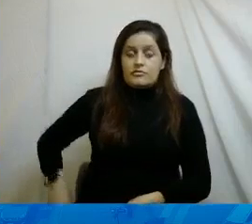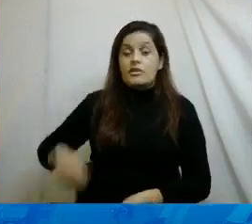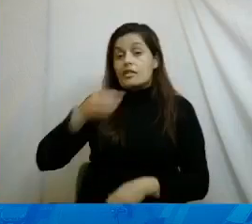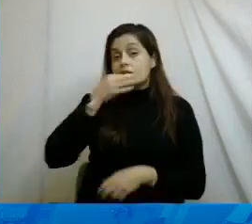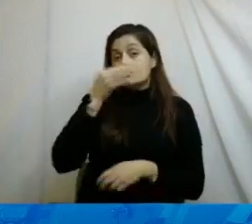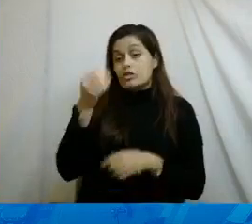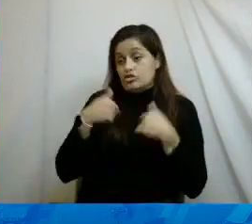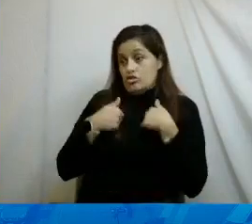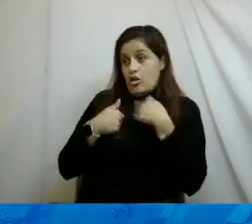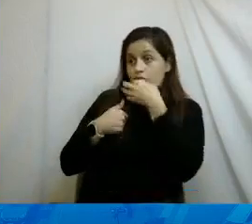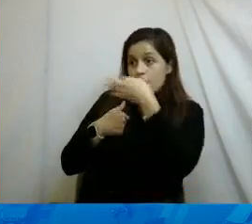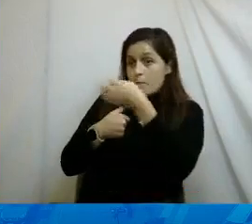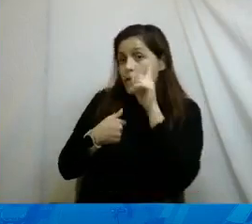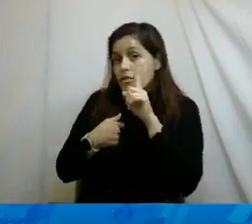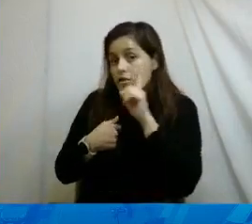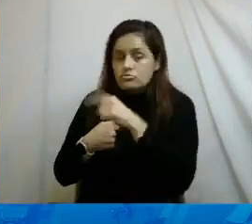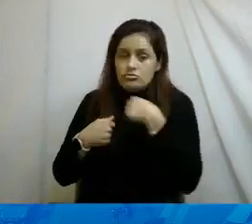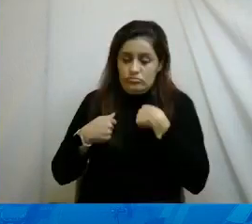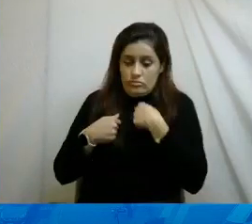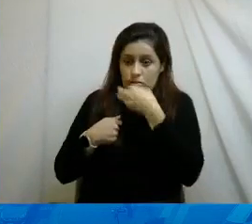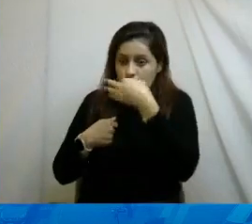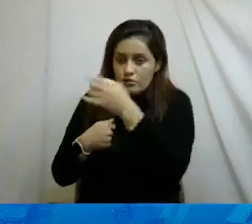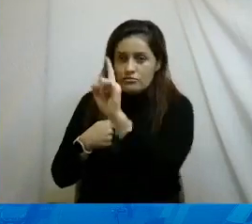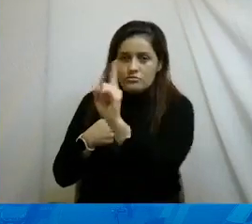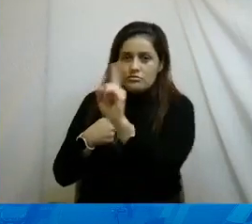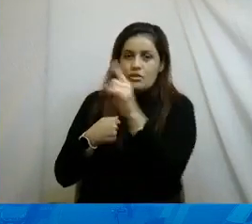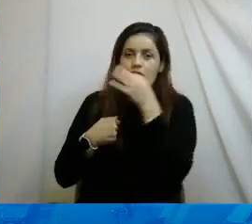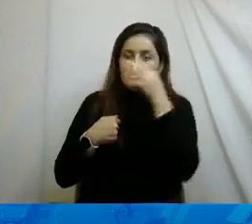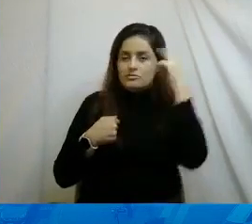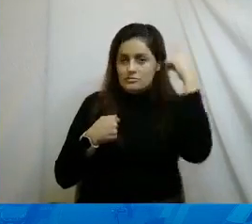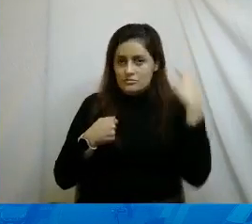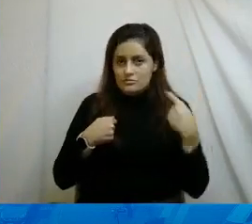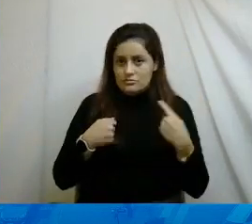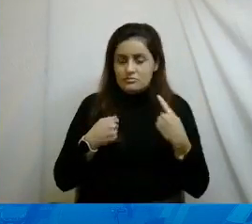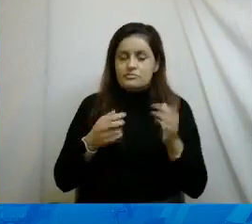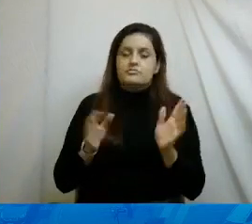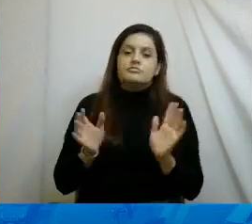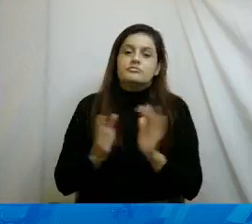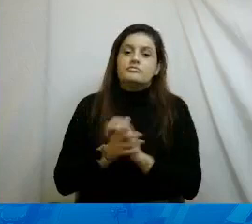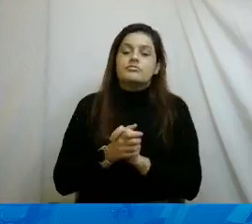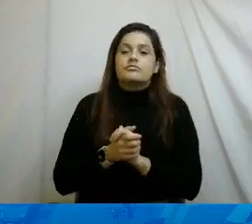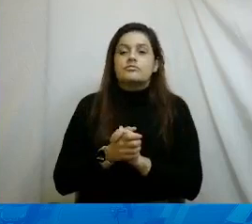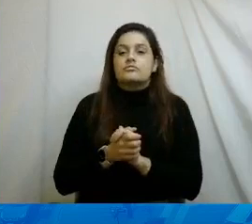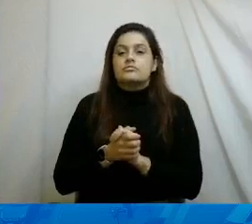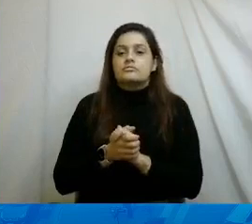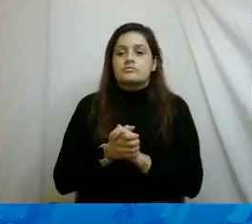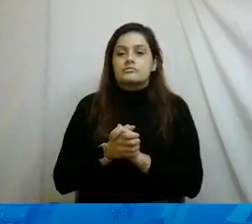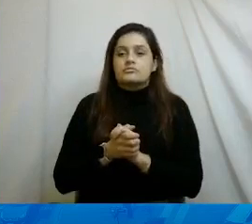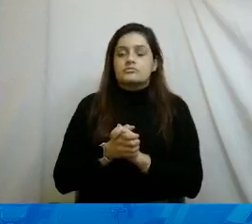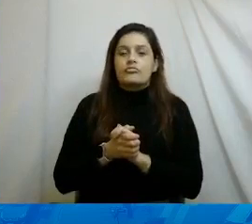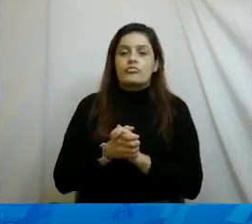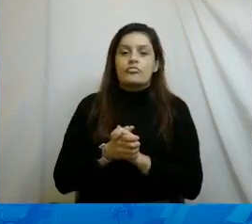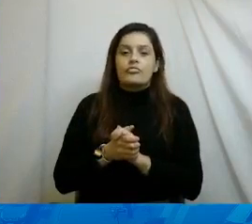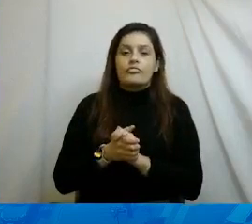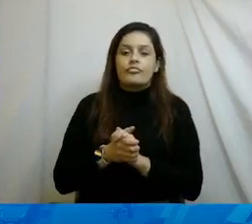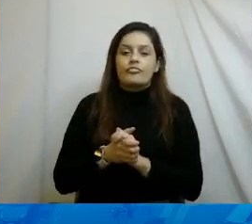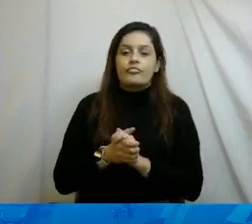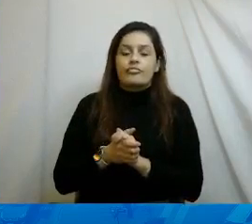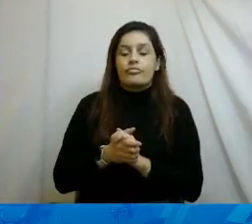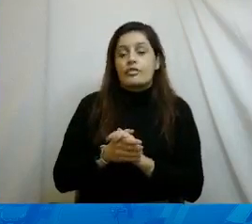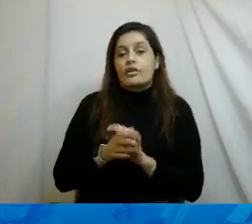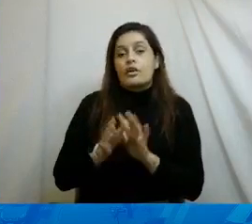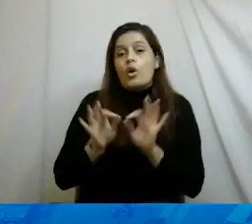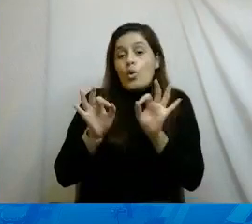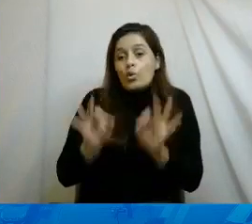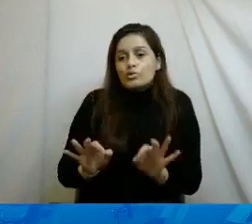asiste. Puede darse que justo el equipo de inspección va y probablemente no se